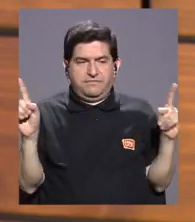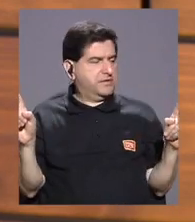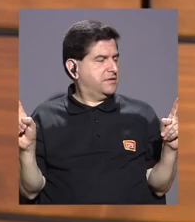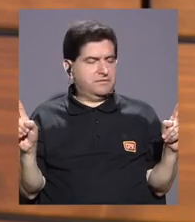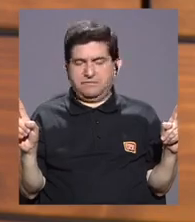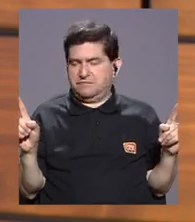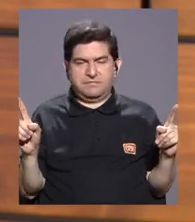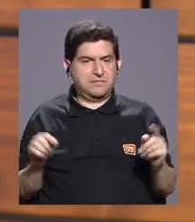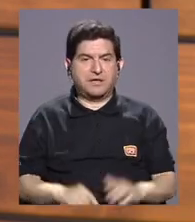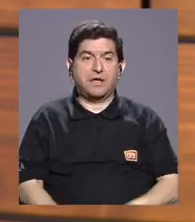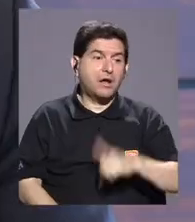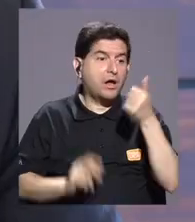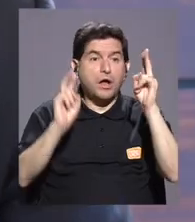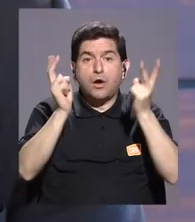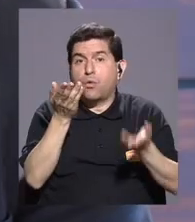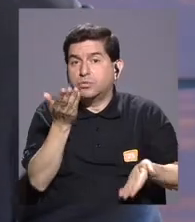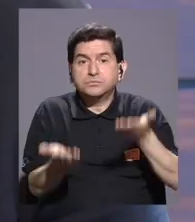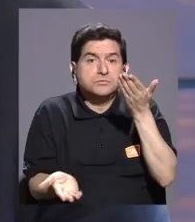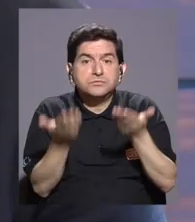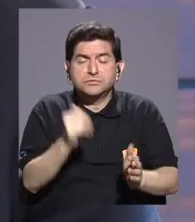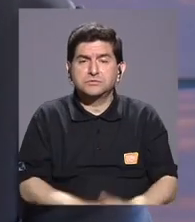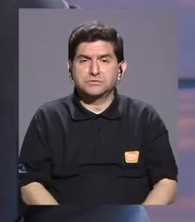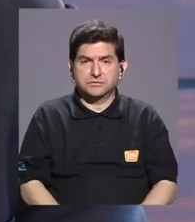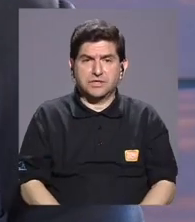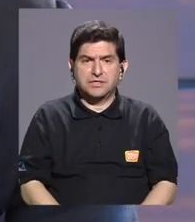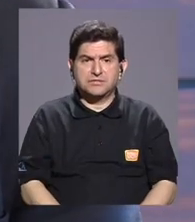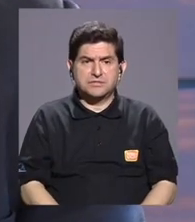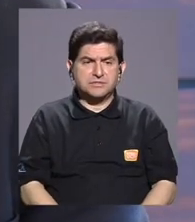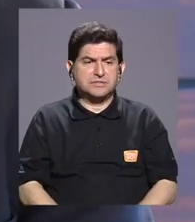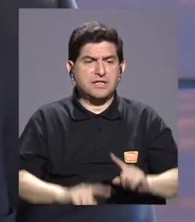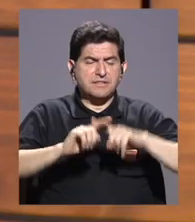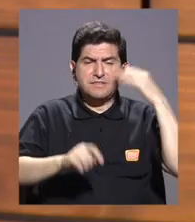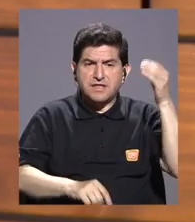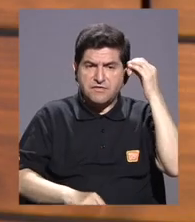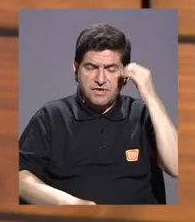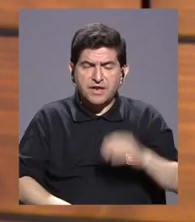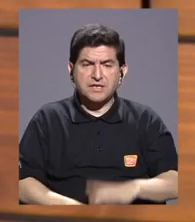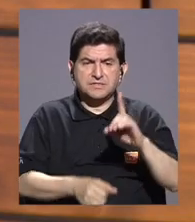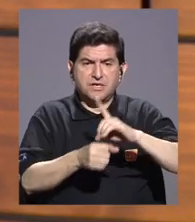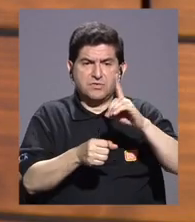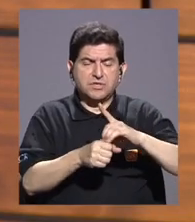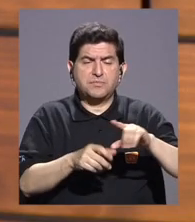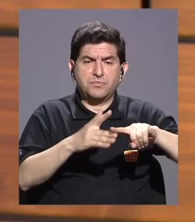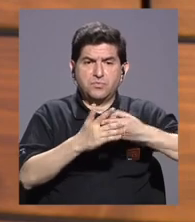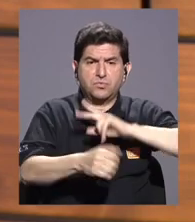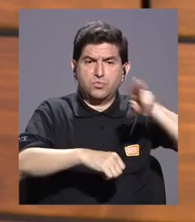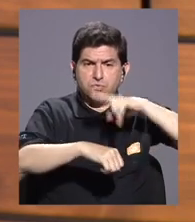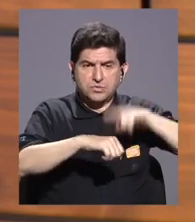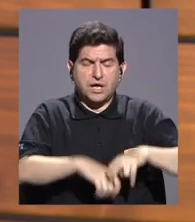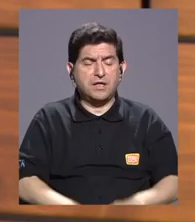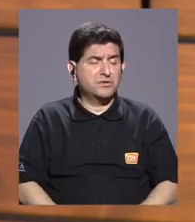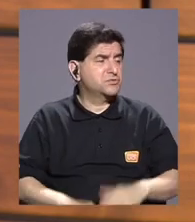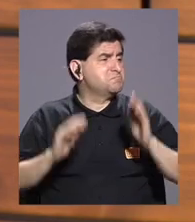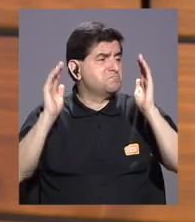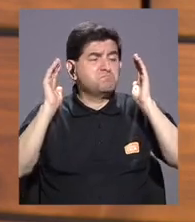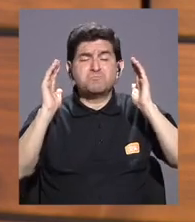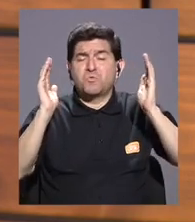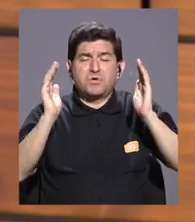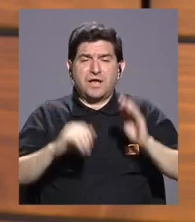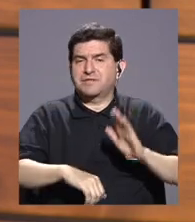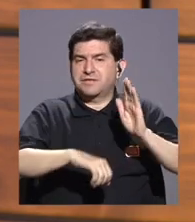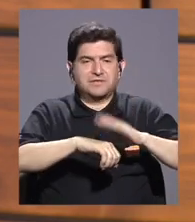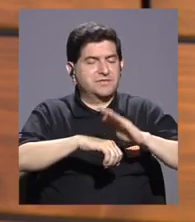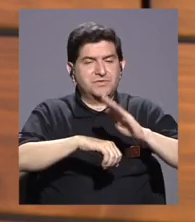otros 100 pesos. Habrá muchos otros temas en los que las discrepancias con los diputados de Restauración son tan abismales que